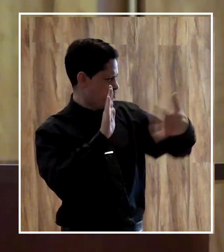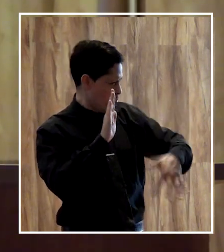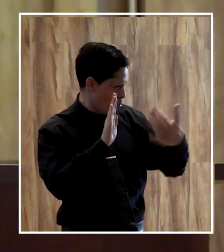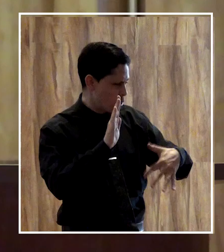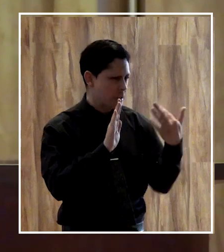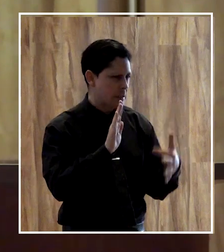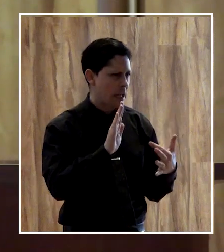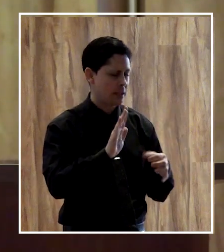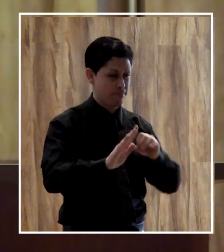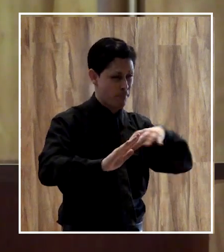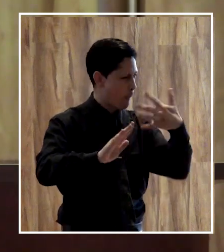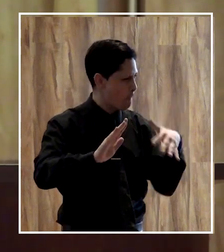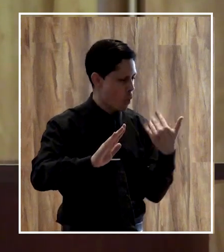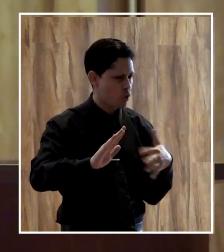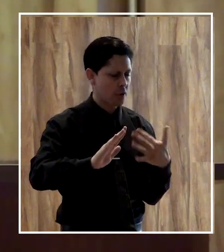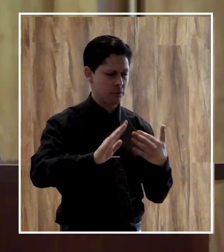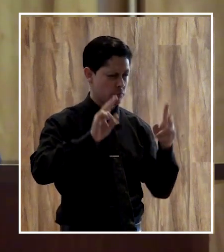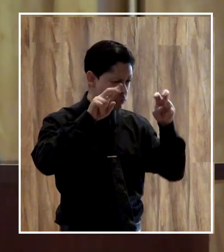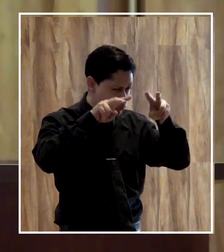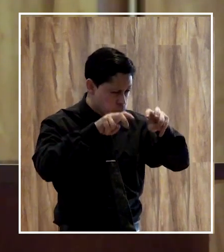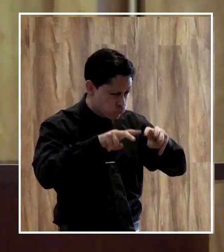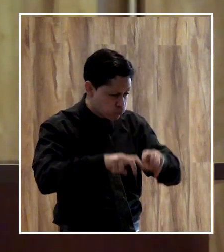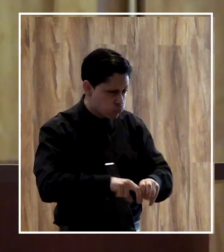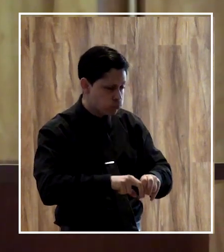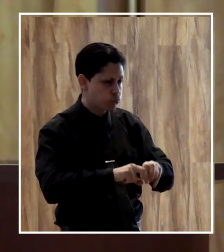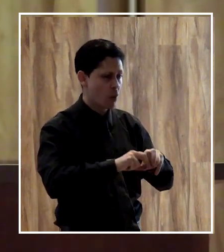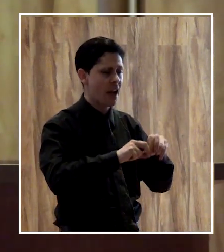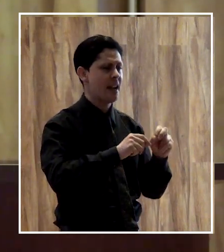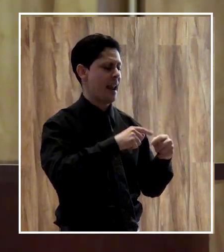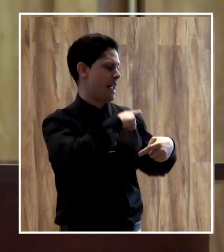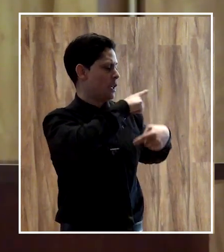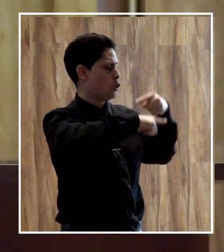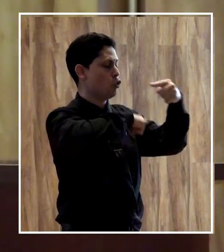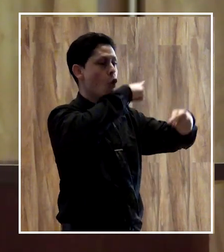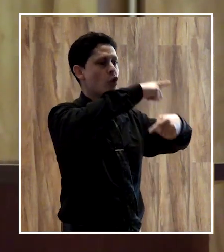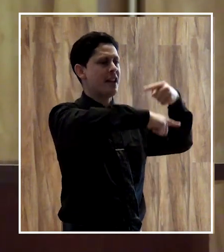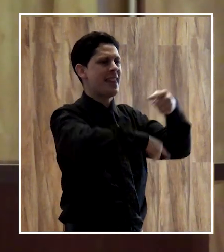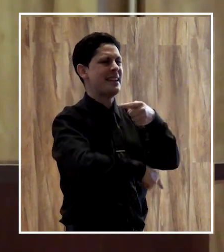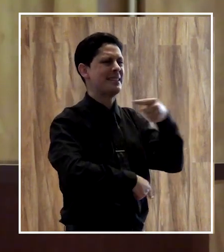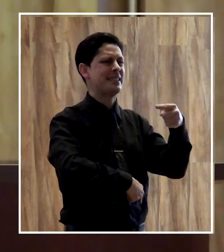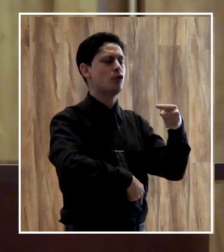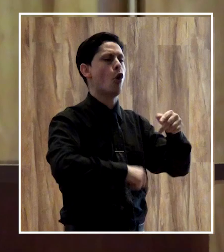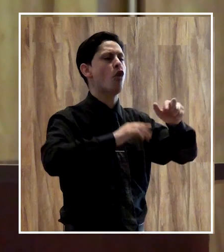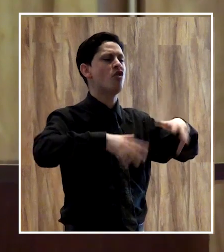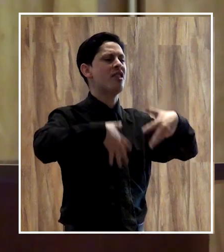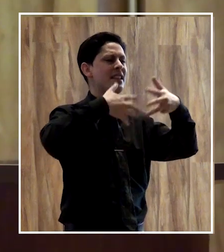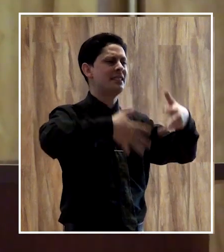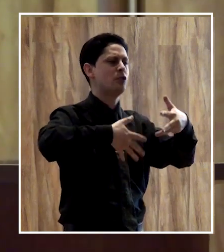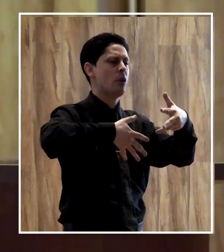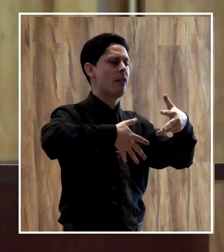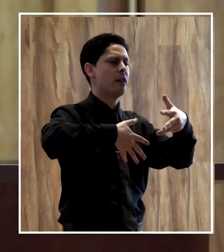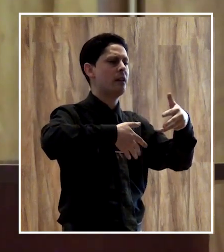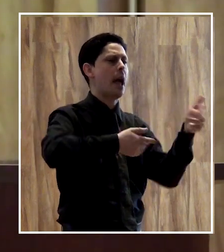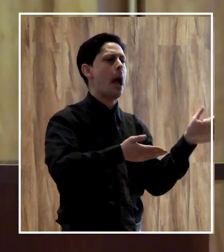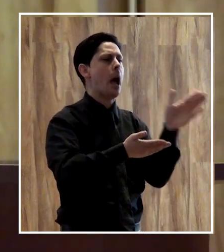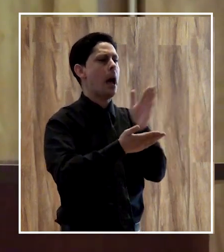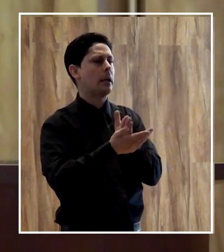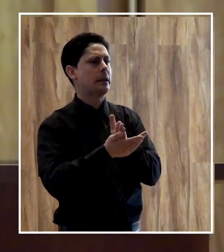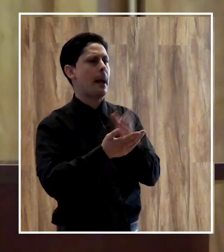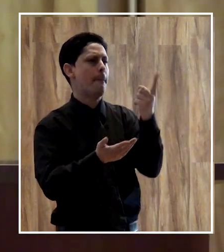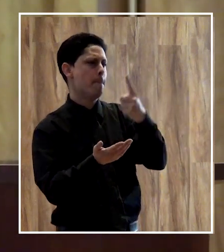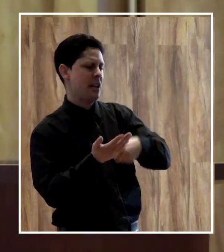social dedicado a la historia de la educación chilena del siglo XIX y hasta